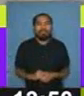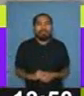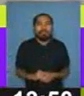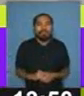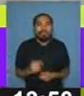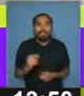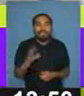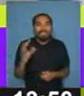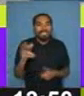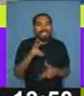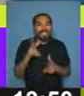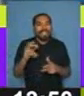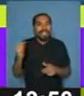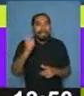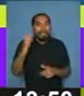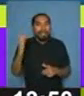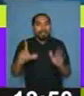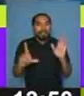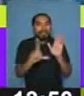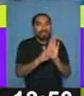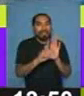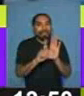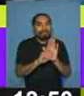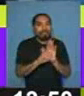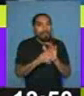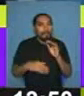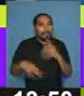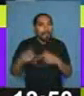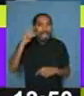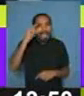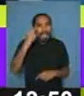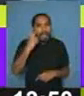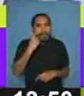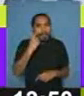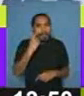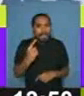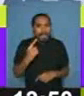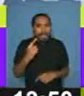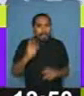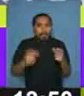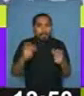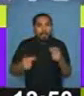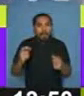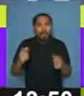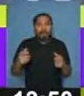ley. Hay 10.000 jujeños y jujeñas que pueden acceder según, obviamente,